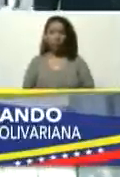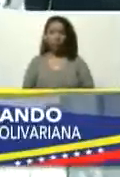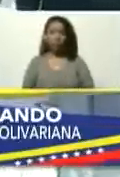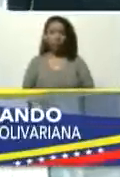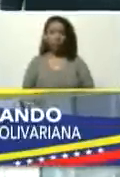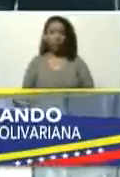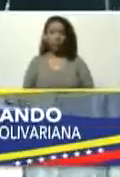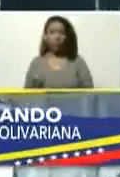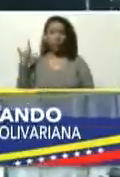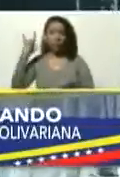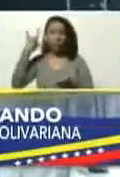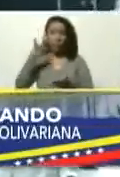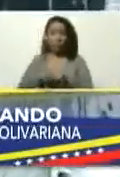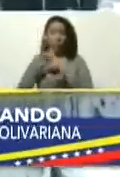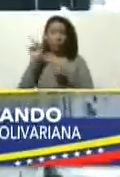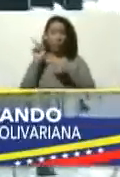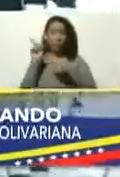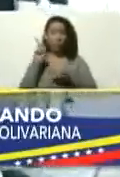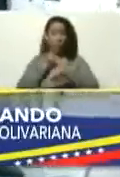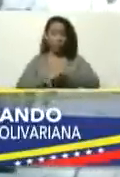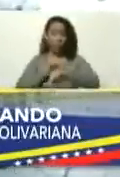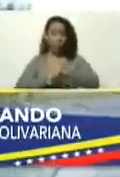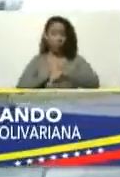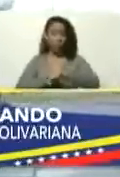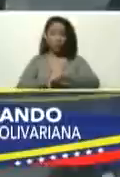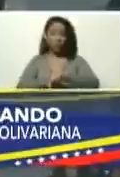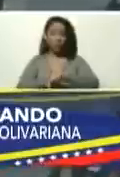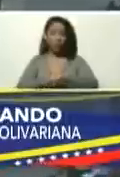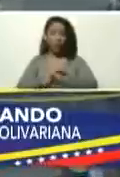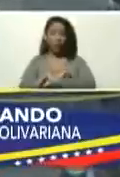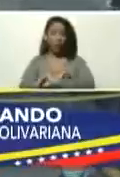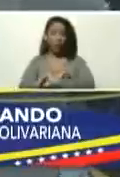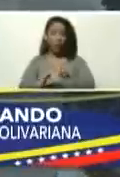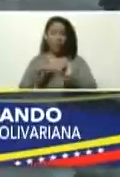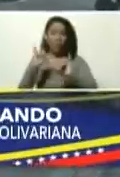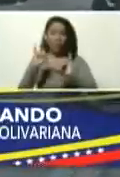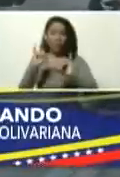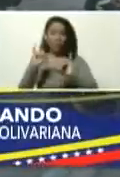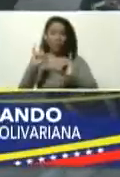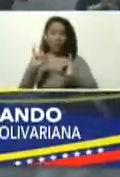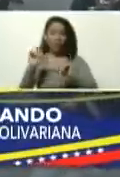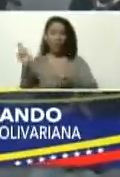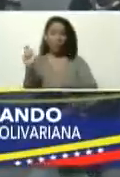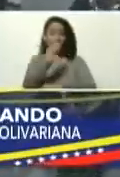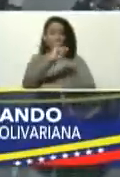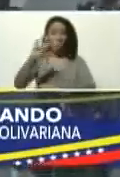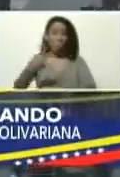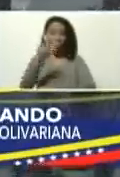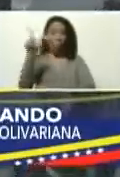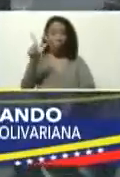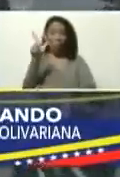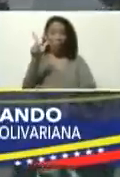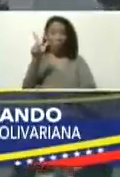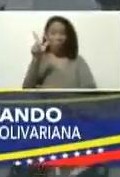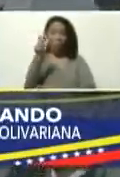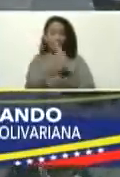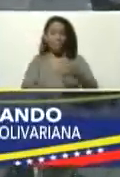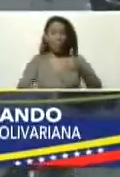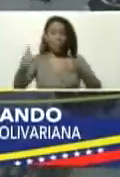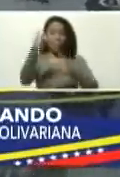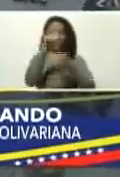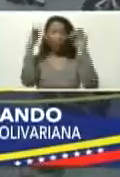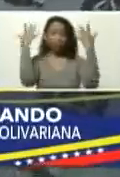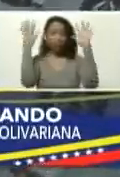Ciudad de acción en estos momentos que sella con broche de oro el mes de julio de ascensos, de